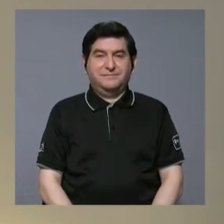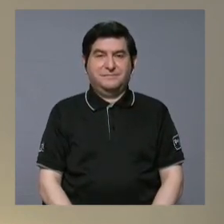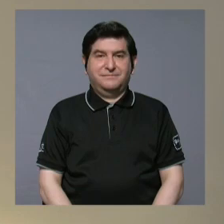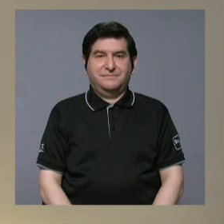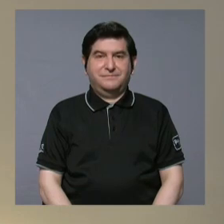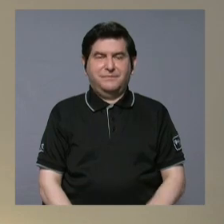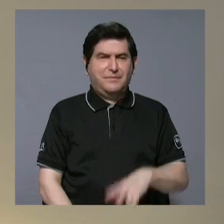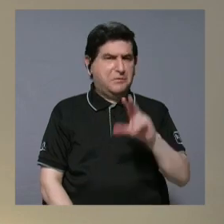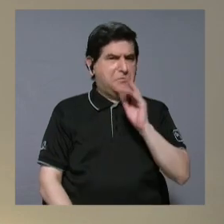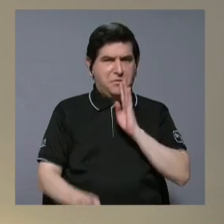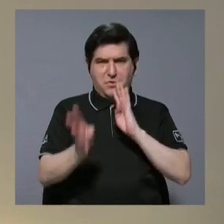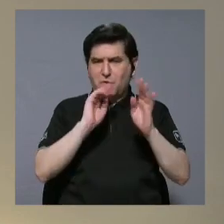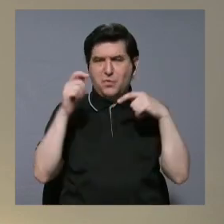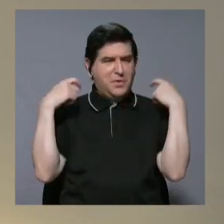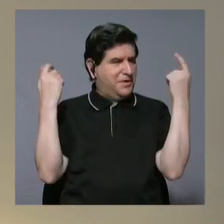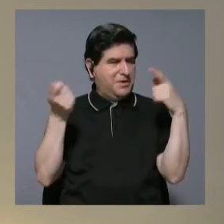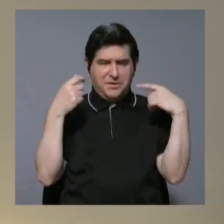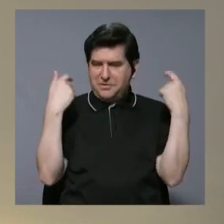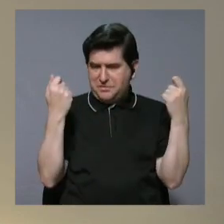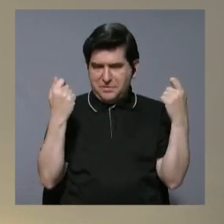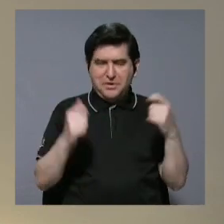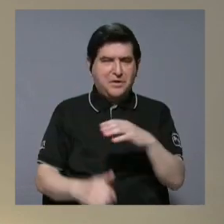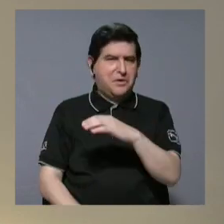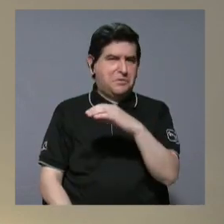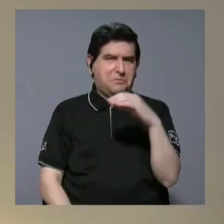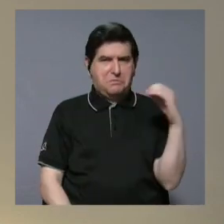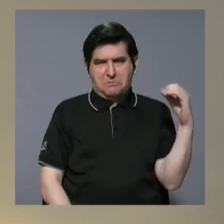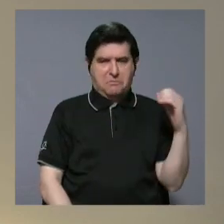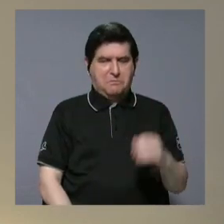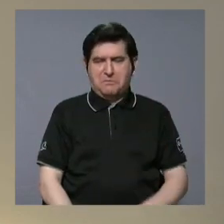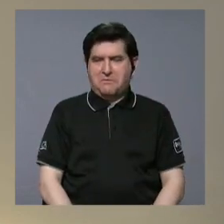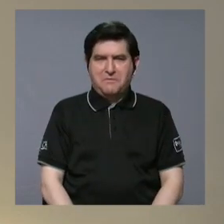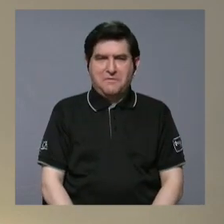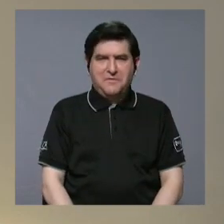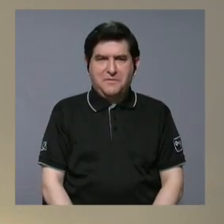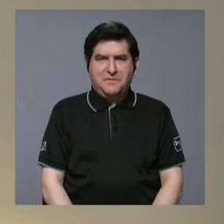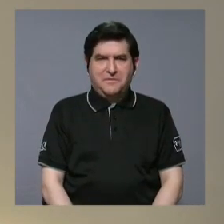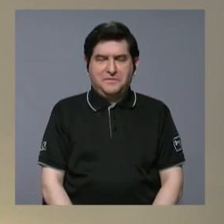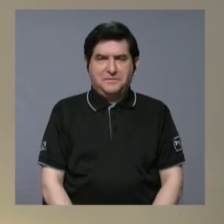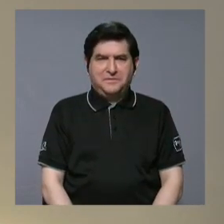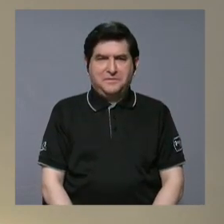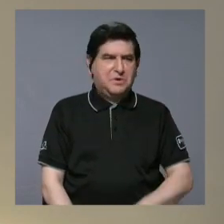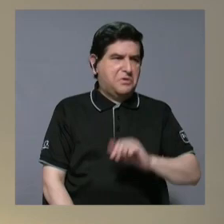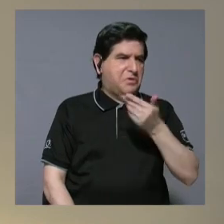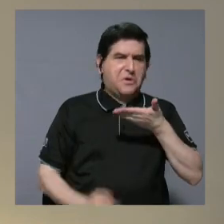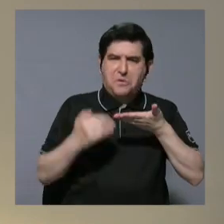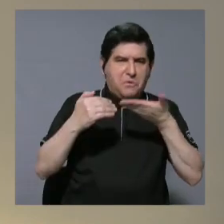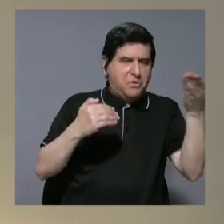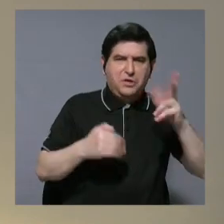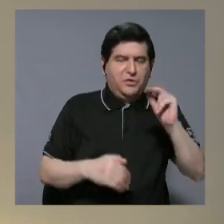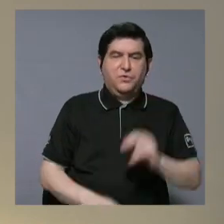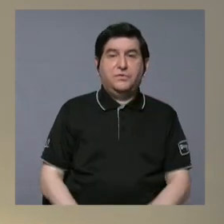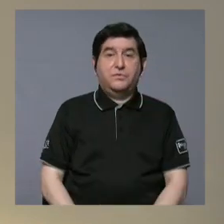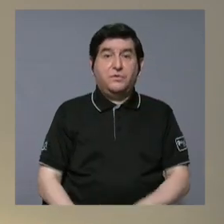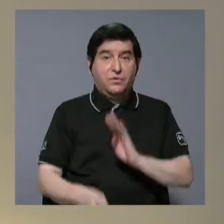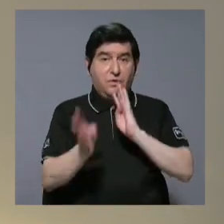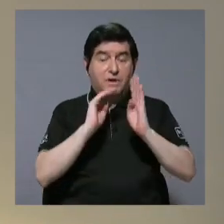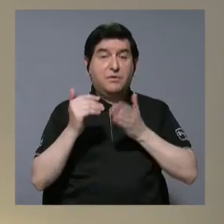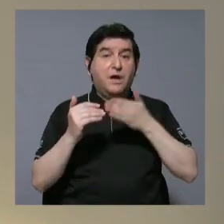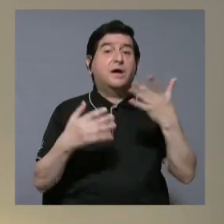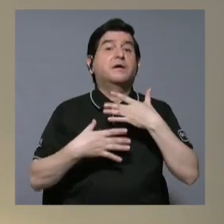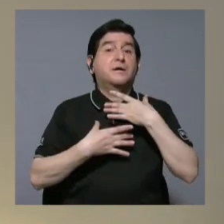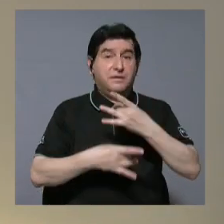no nos va a hablar de celebraciones ni de otras cosas, sino de las cosas